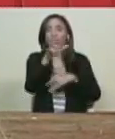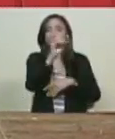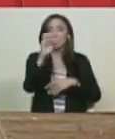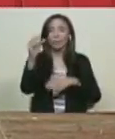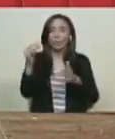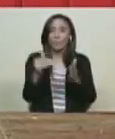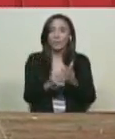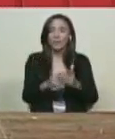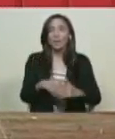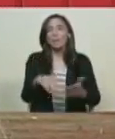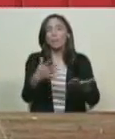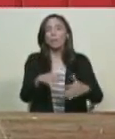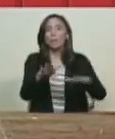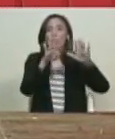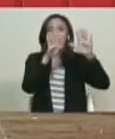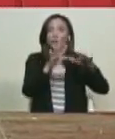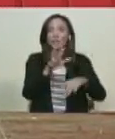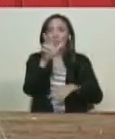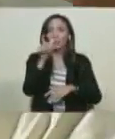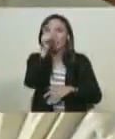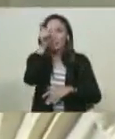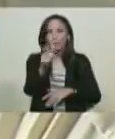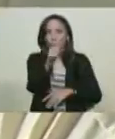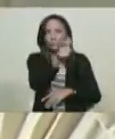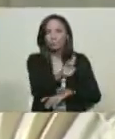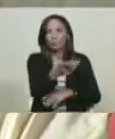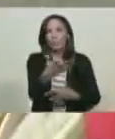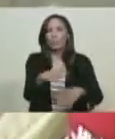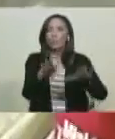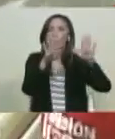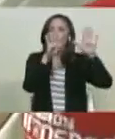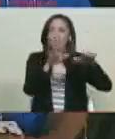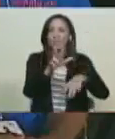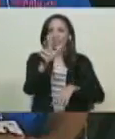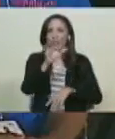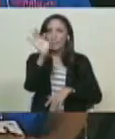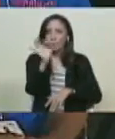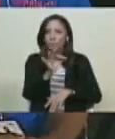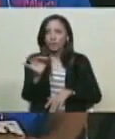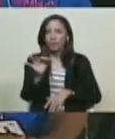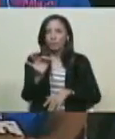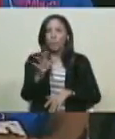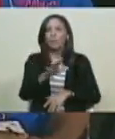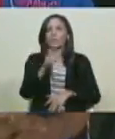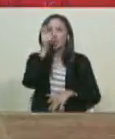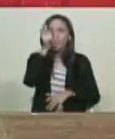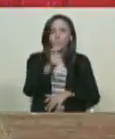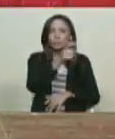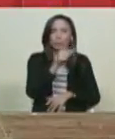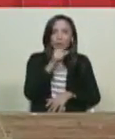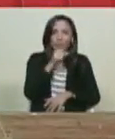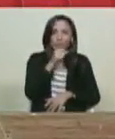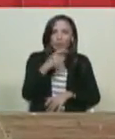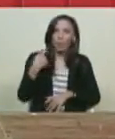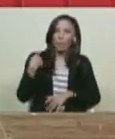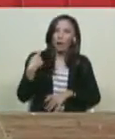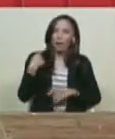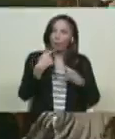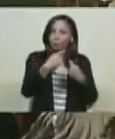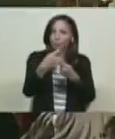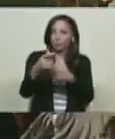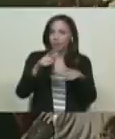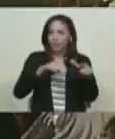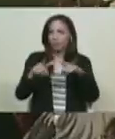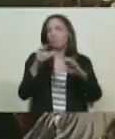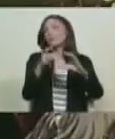el 93% de las personas en Venezuela están pensionadas y vamos a seguir protegiéndolos a través del carné de la